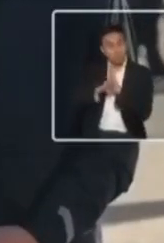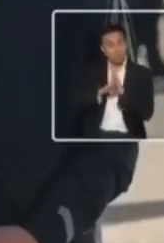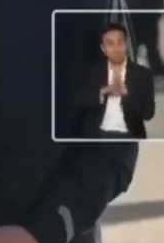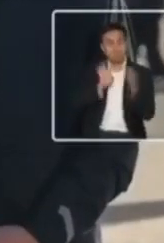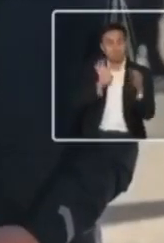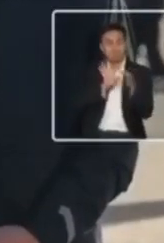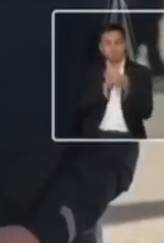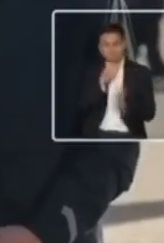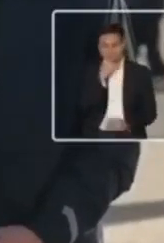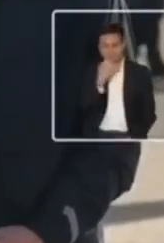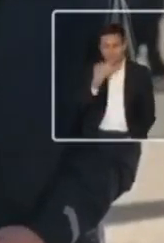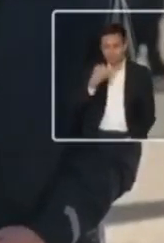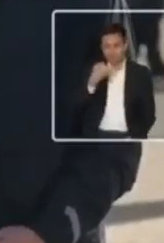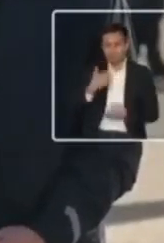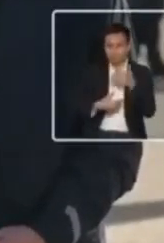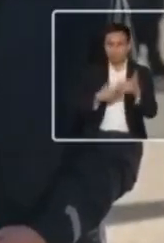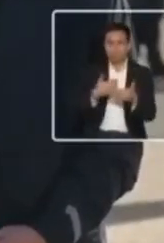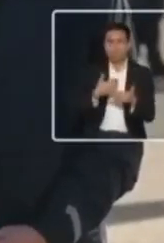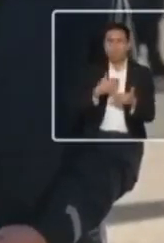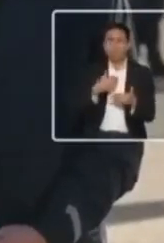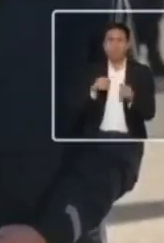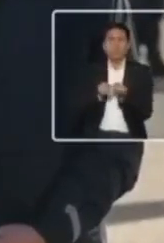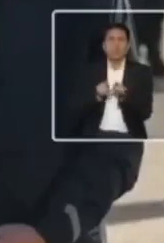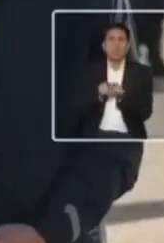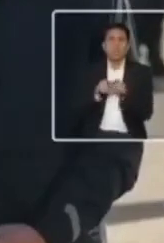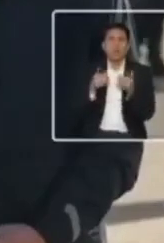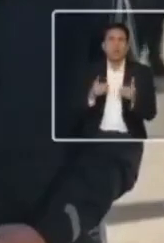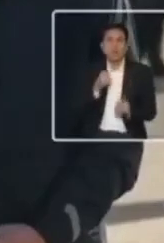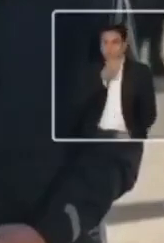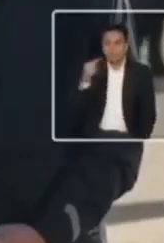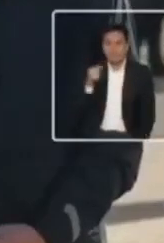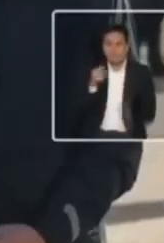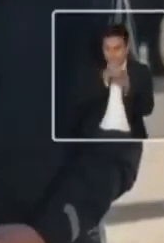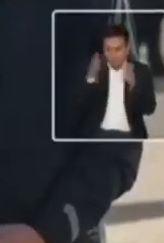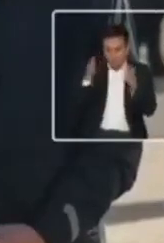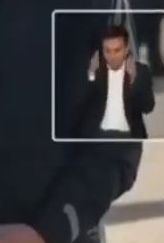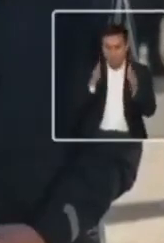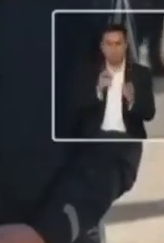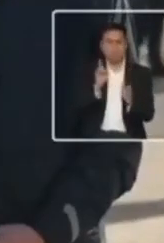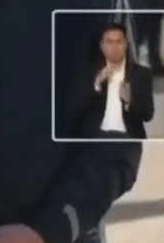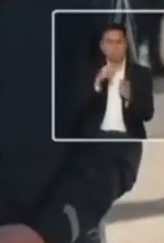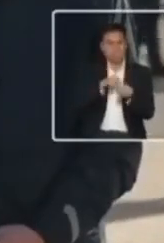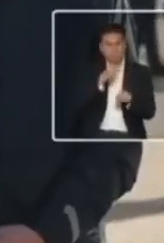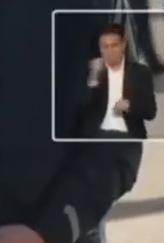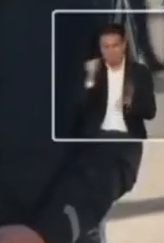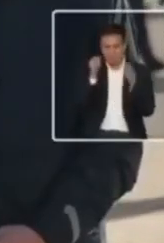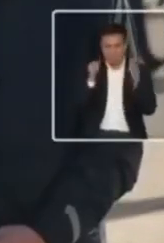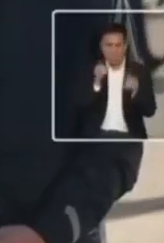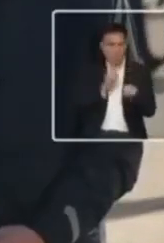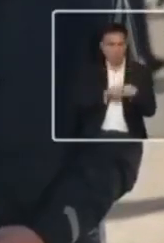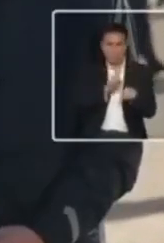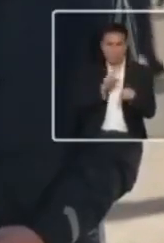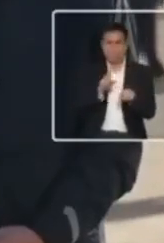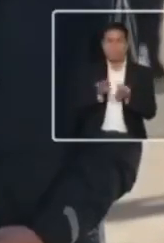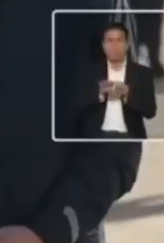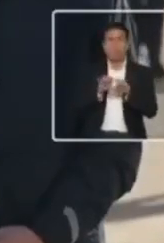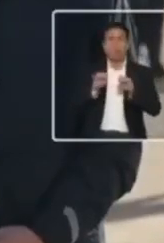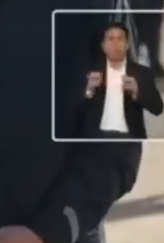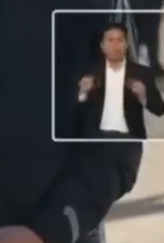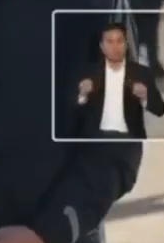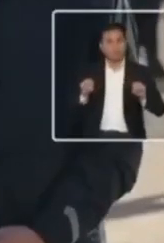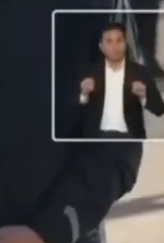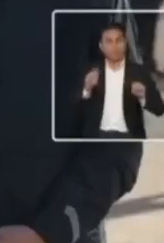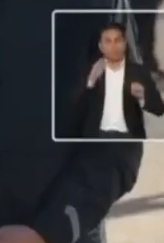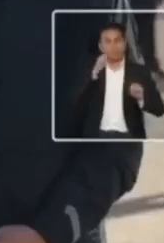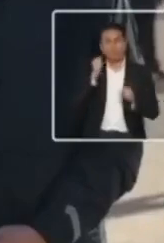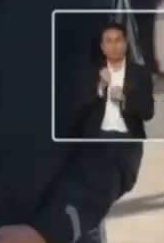lealmente, seriamente los saquemos adelante. No que nos demos, no que en una semana, no, esto no es tema de una semana. Esto es tema de un compromiso